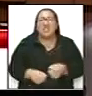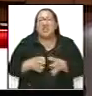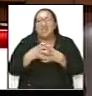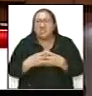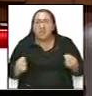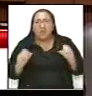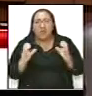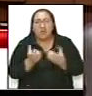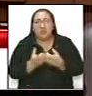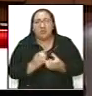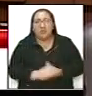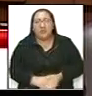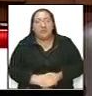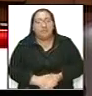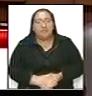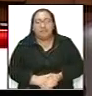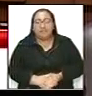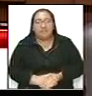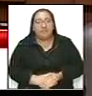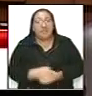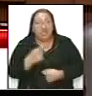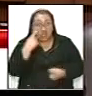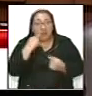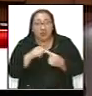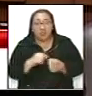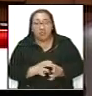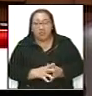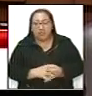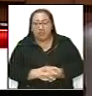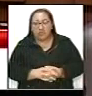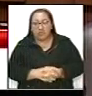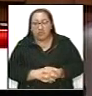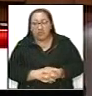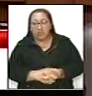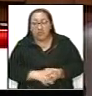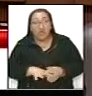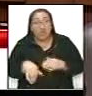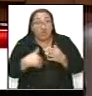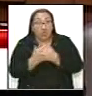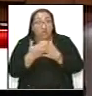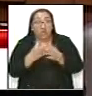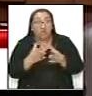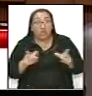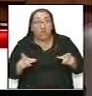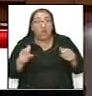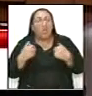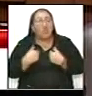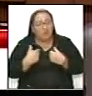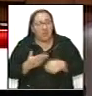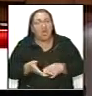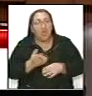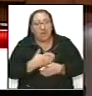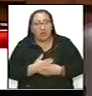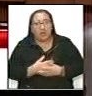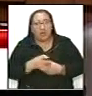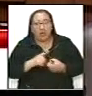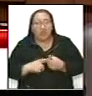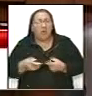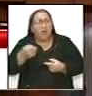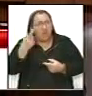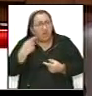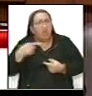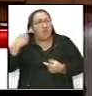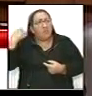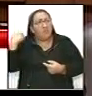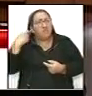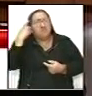disuélvelos. Que ese es el objetivo. Y todo ese ambiente lo hemos tenido desde ayer y desde